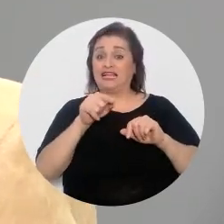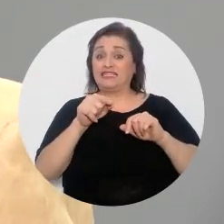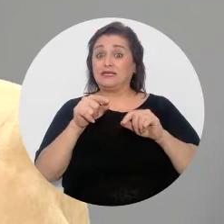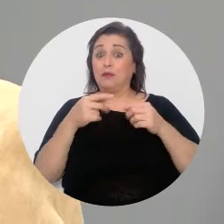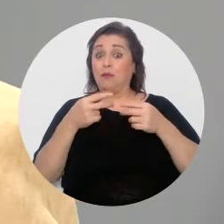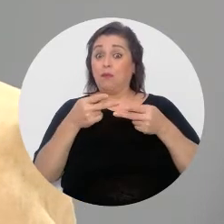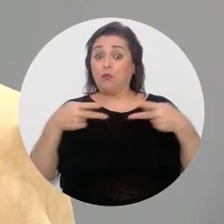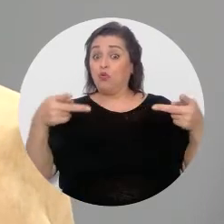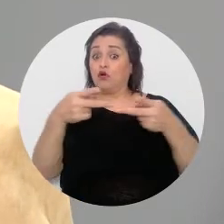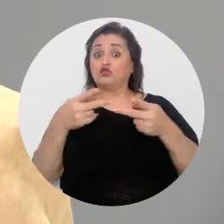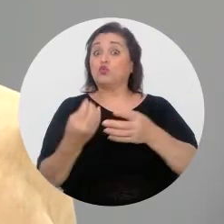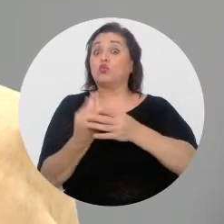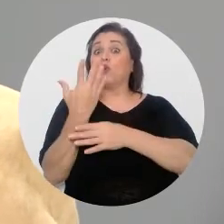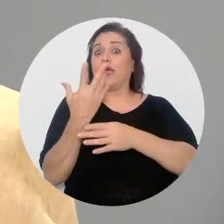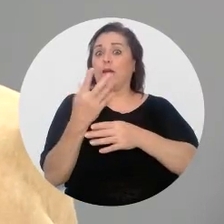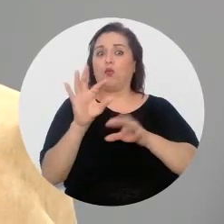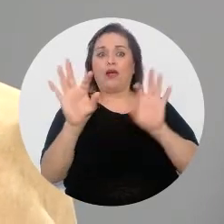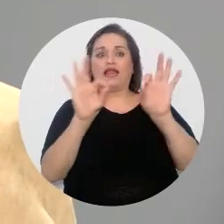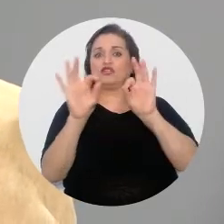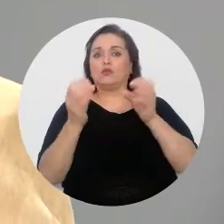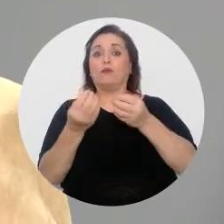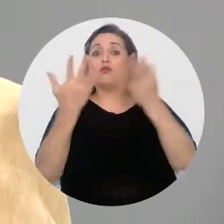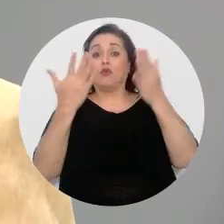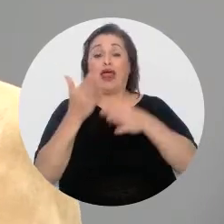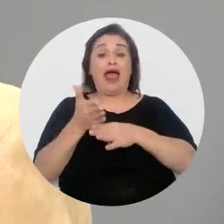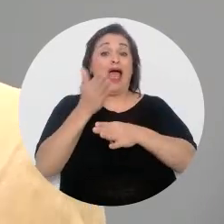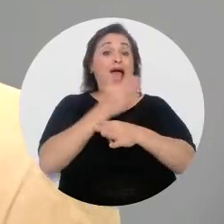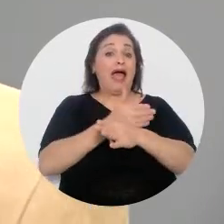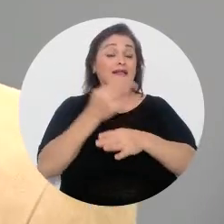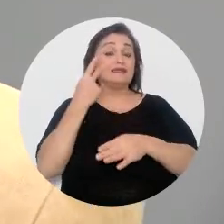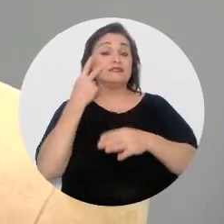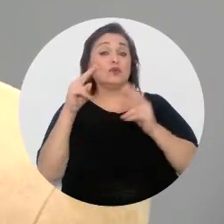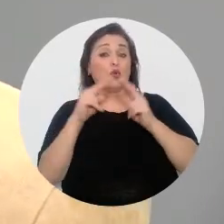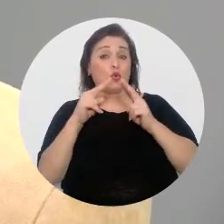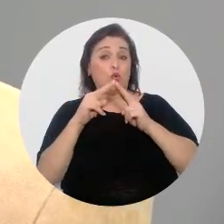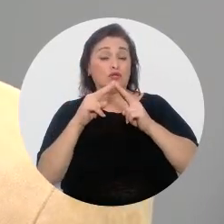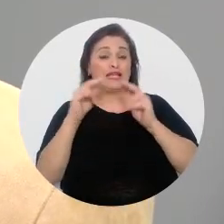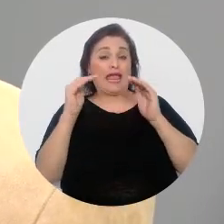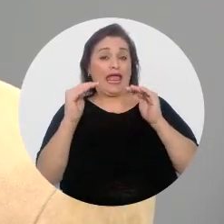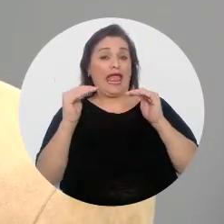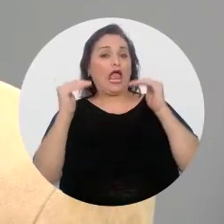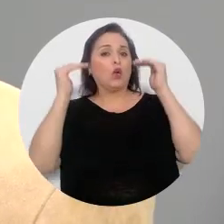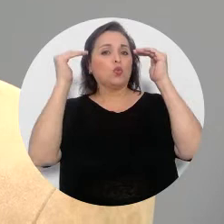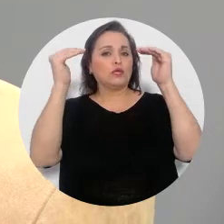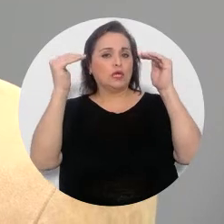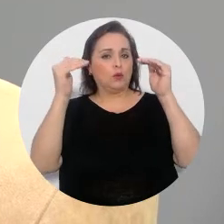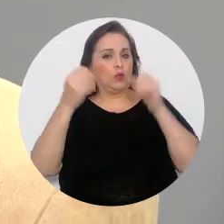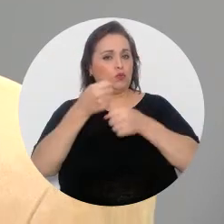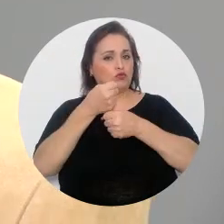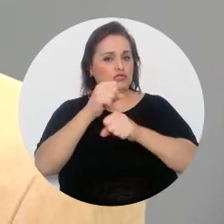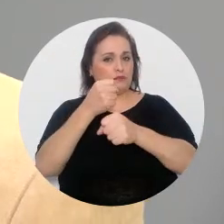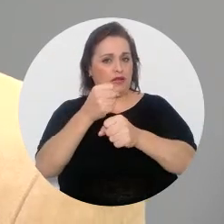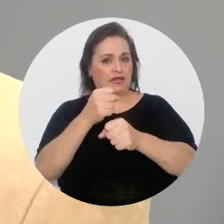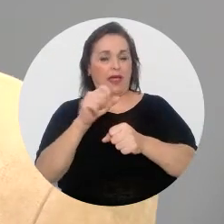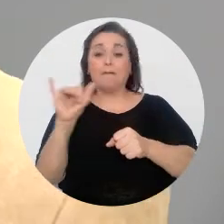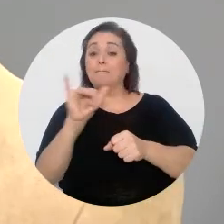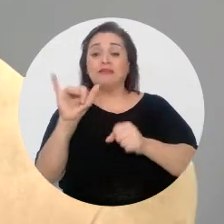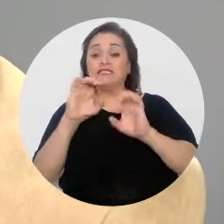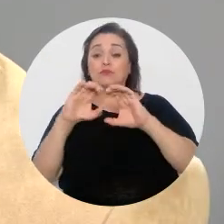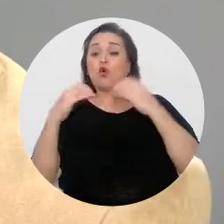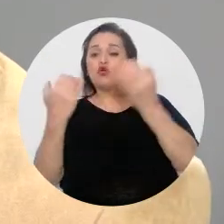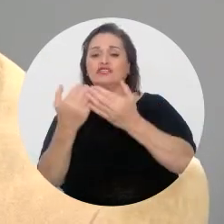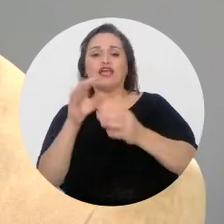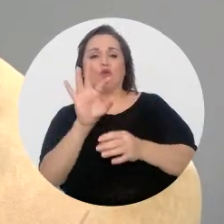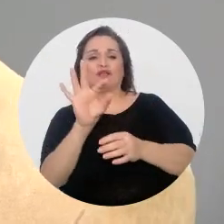Esto era un cargo nuevo de elección popular. ¿Por qué? Porque anteriormente se conocía como Ejecutivo Municipal y era electo por el